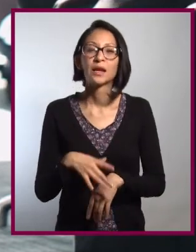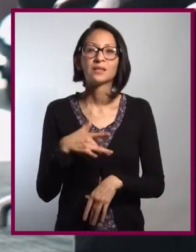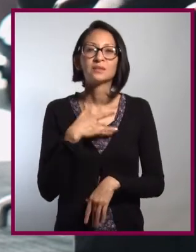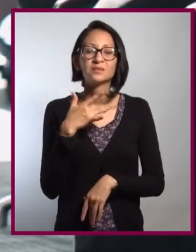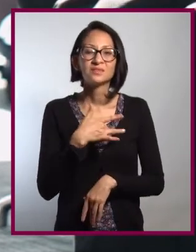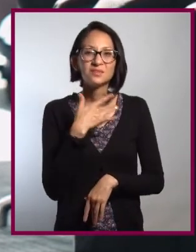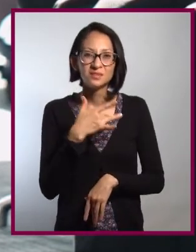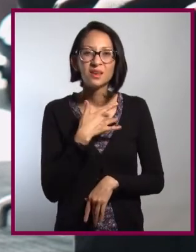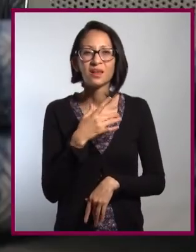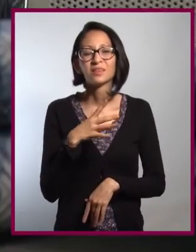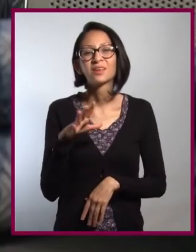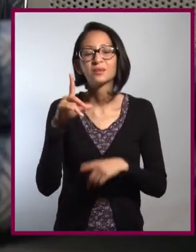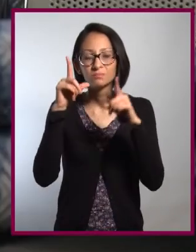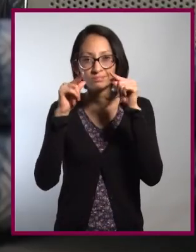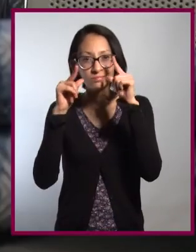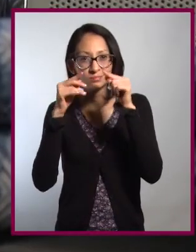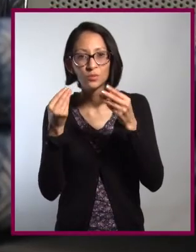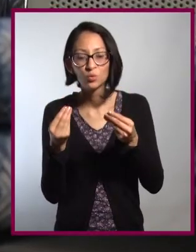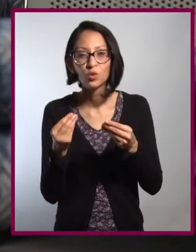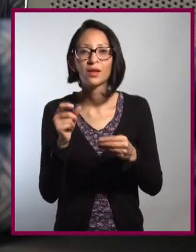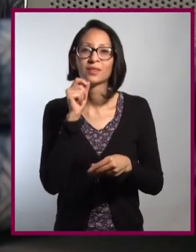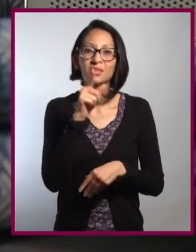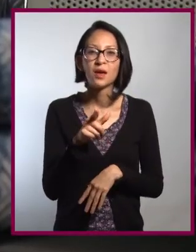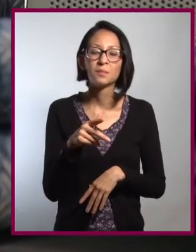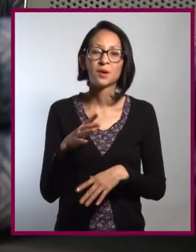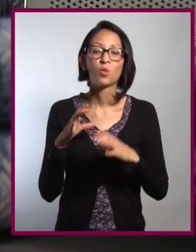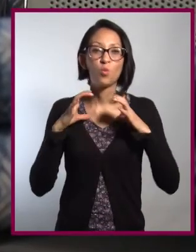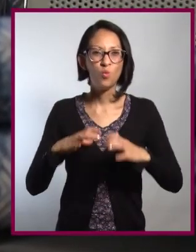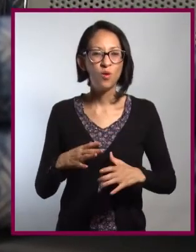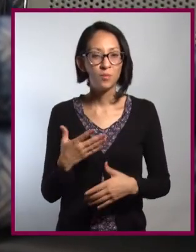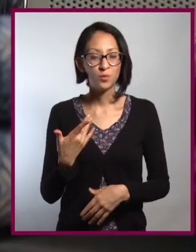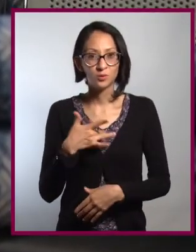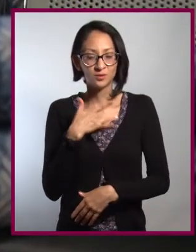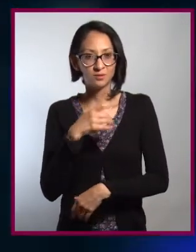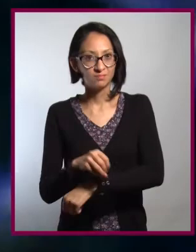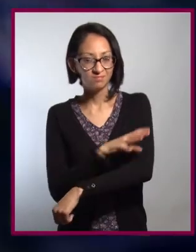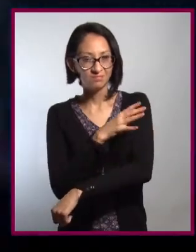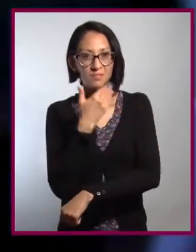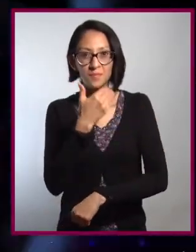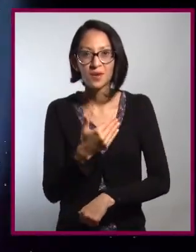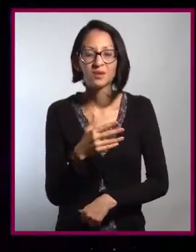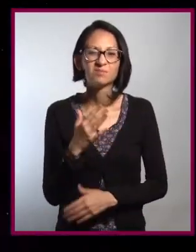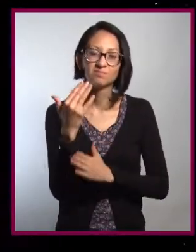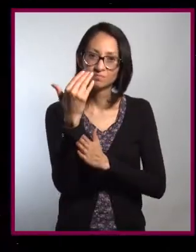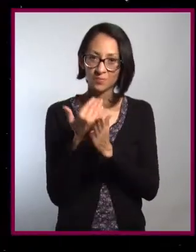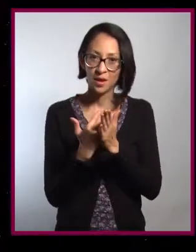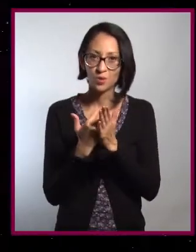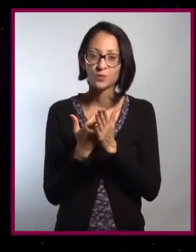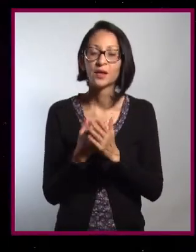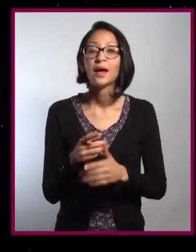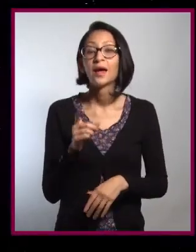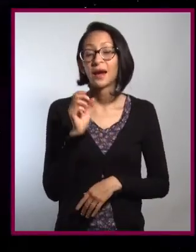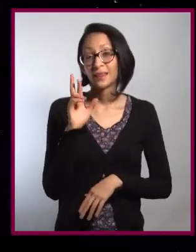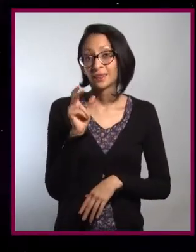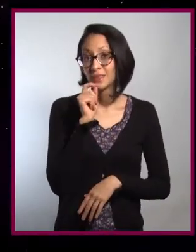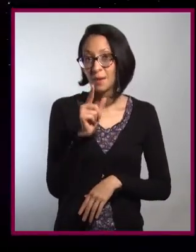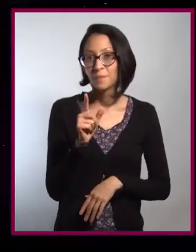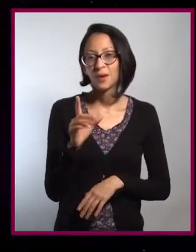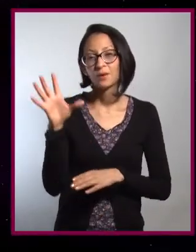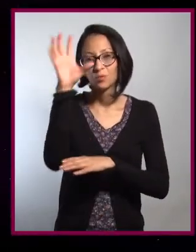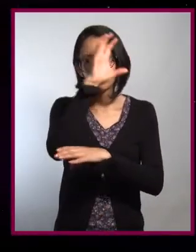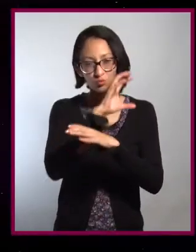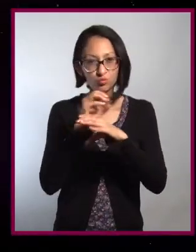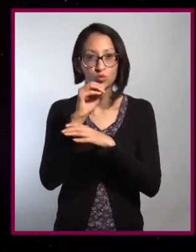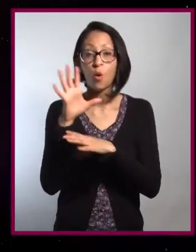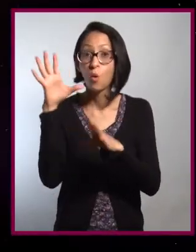y reducción de las facultades físicas y mentales. El ciclo de luz y oscuridad es uno de los factores más importantes para